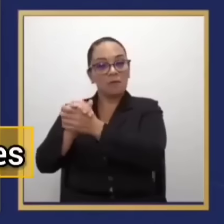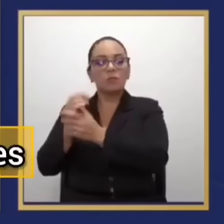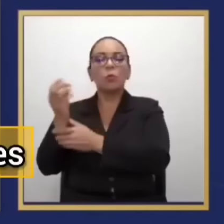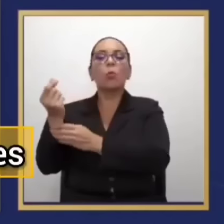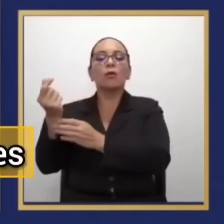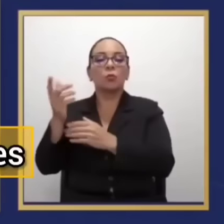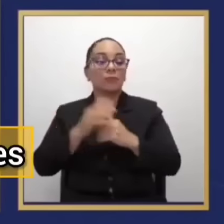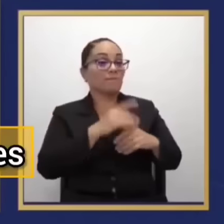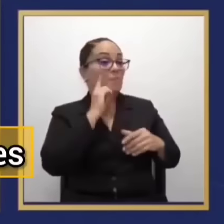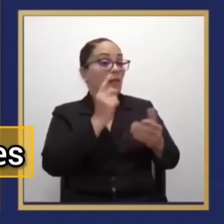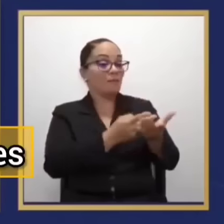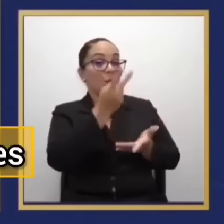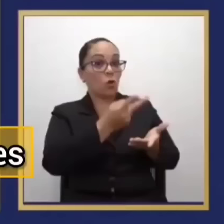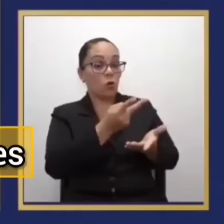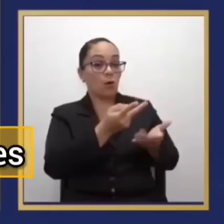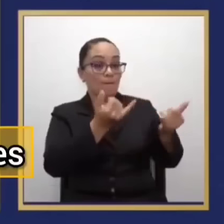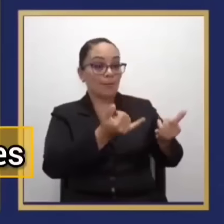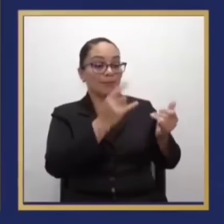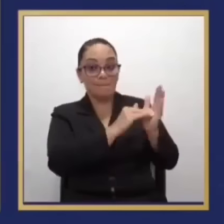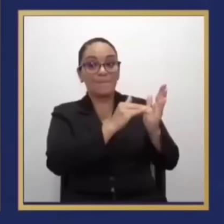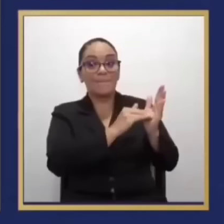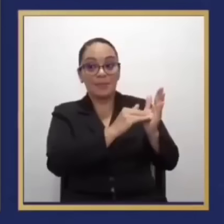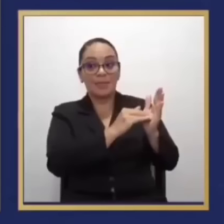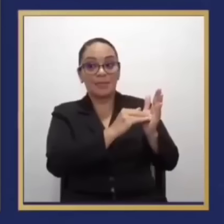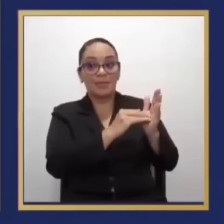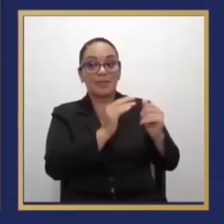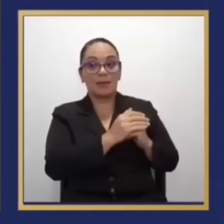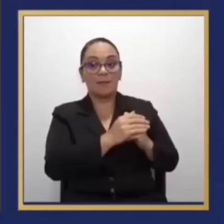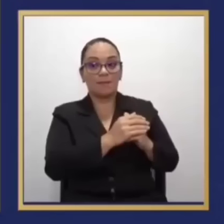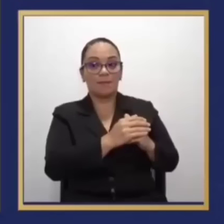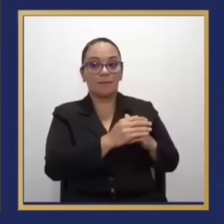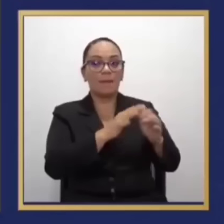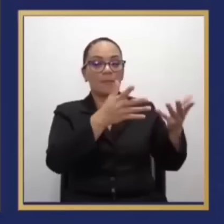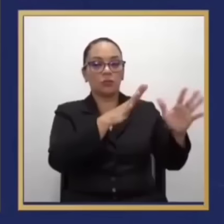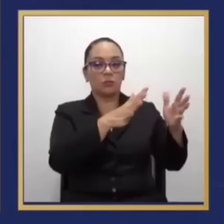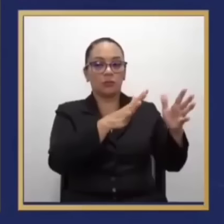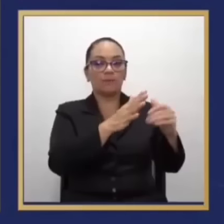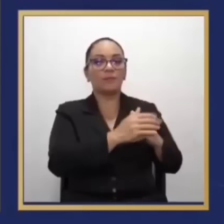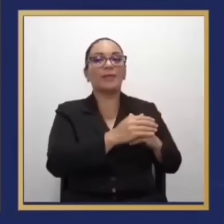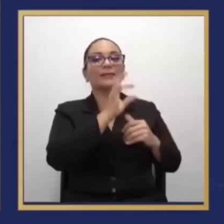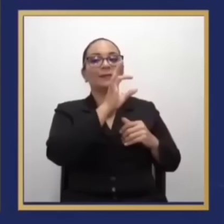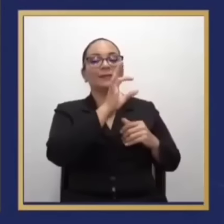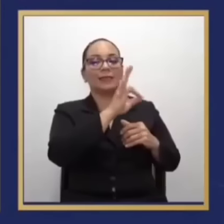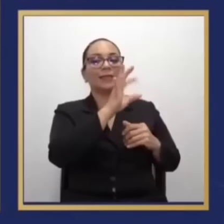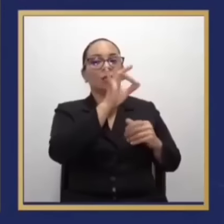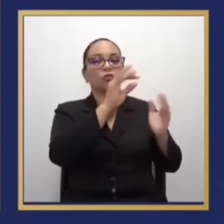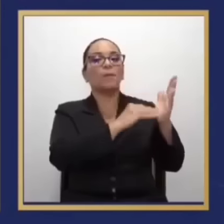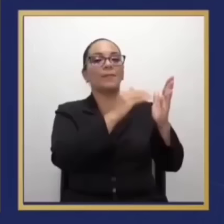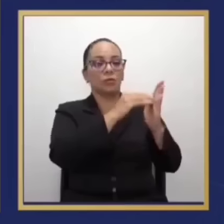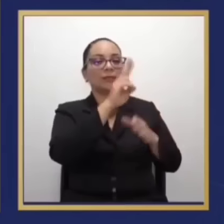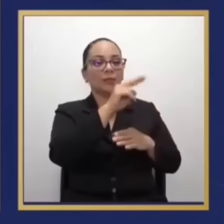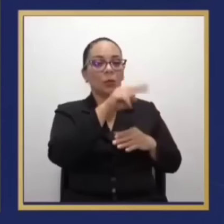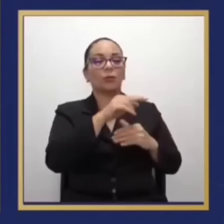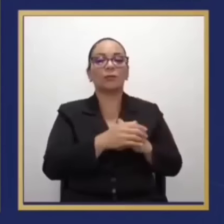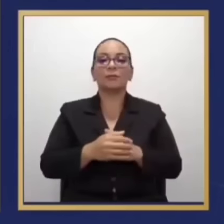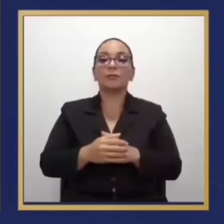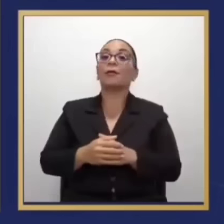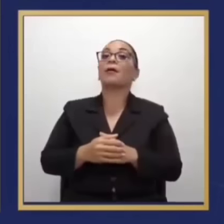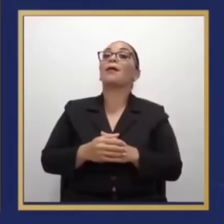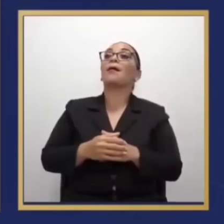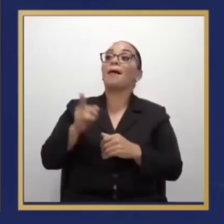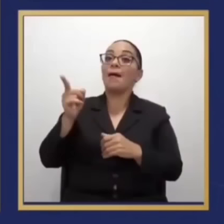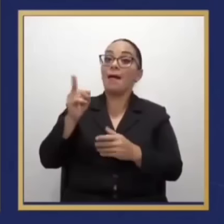El valor presente de los 120 mil colones asciende o se aproxima a los 78 millones de colones. Wow,